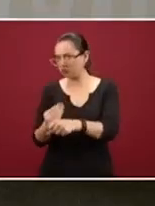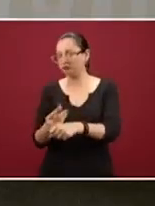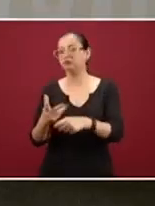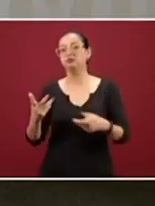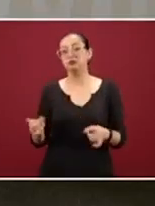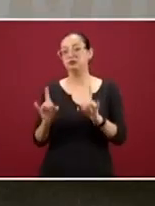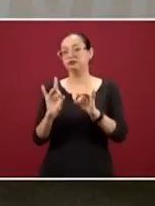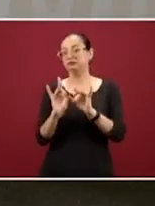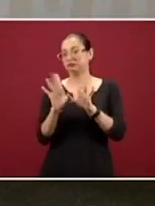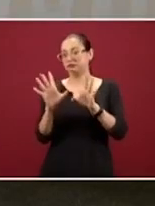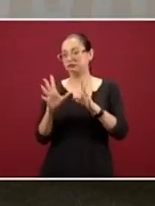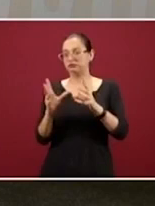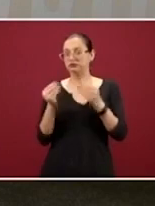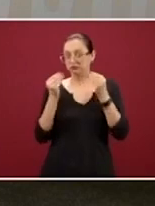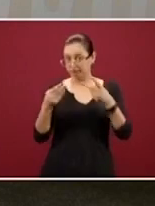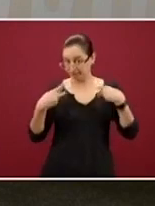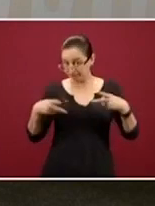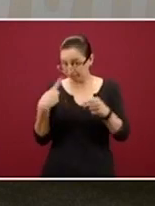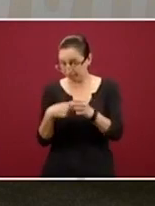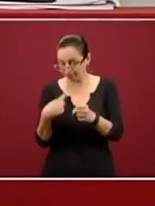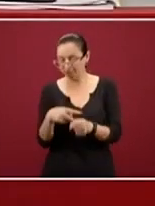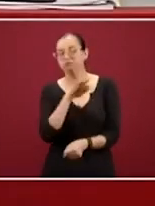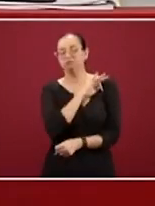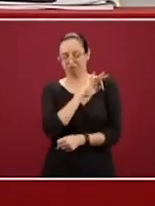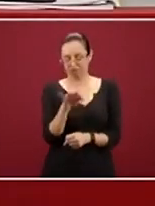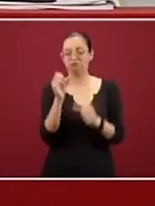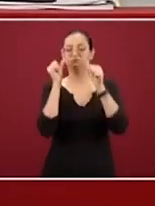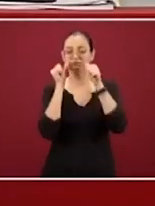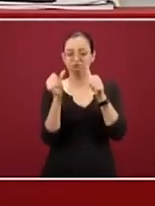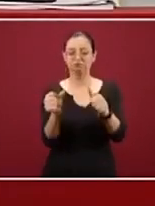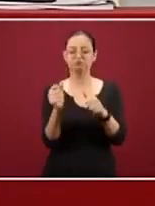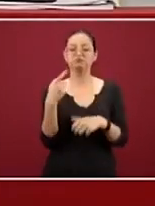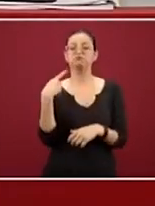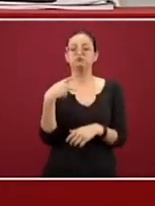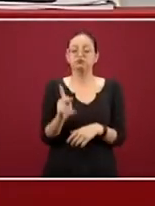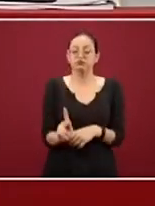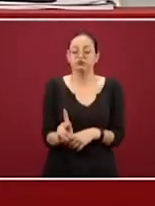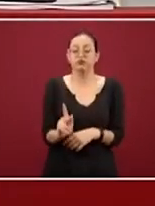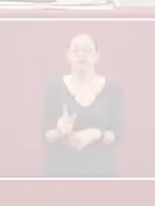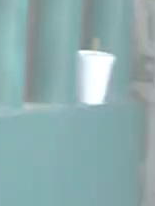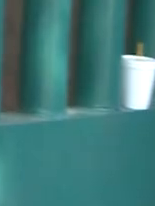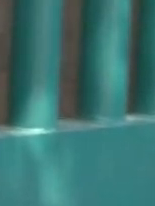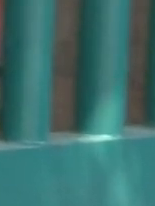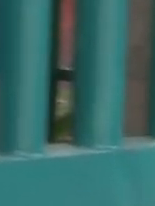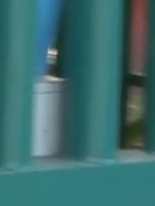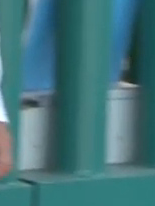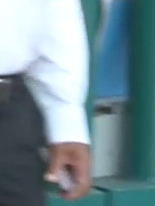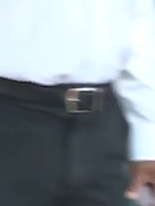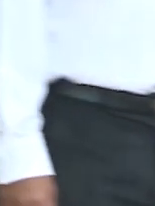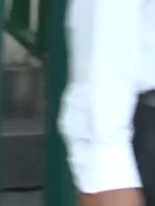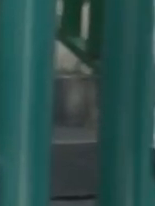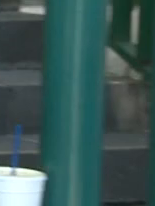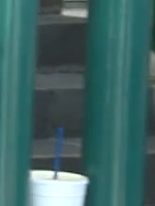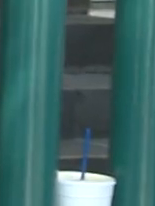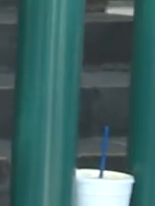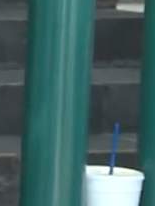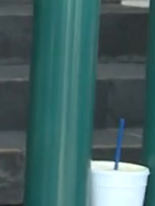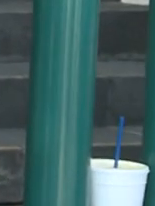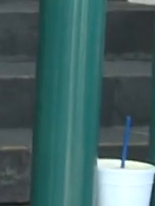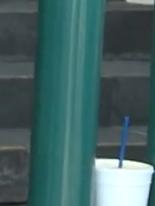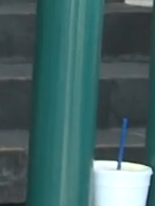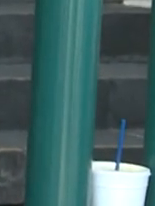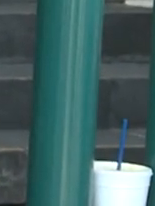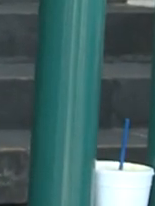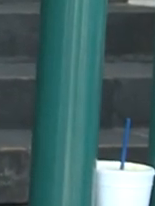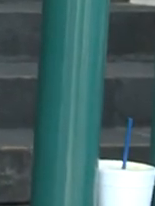den al alavés pero finalmente vamos a estar atendiendo en todo el país con esta medida además del instituto